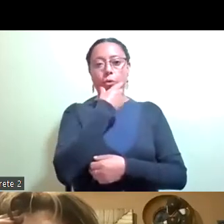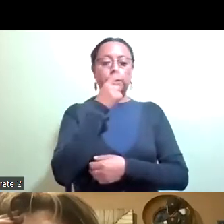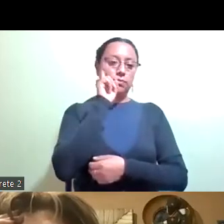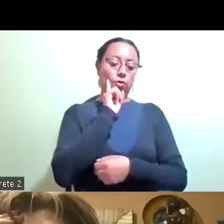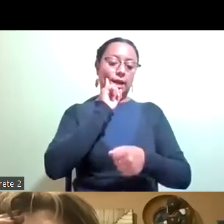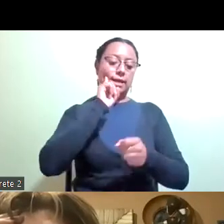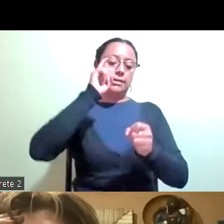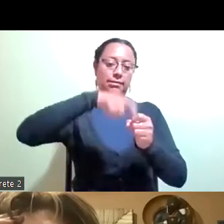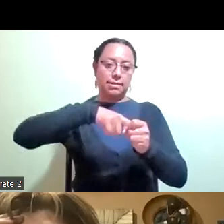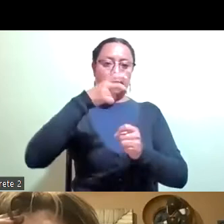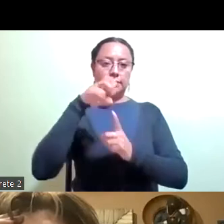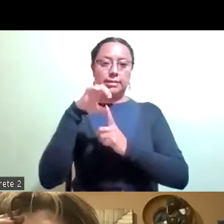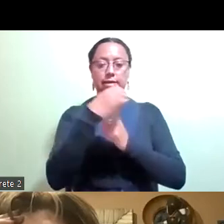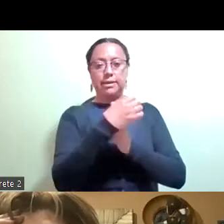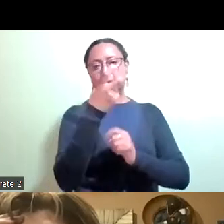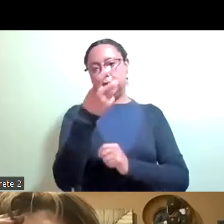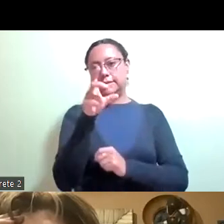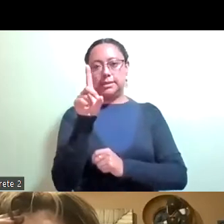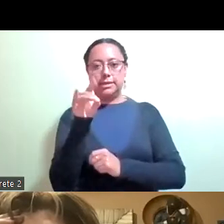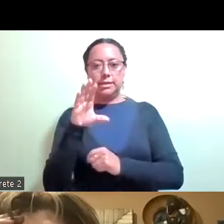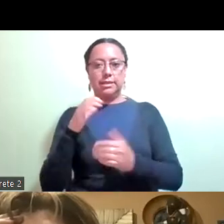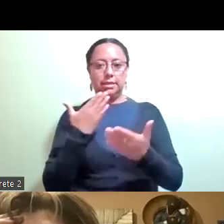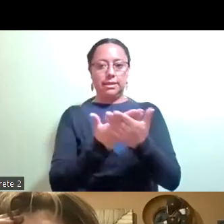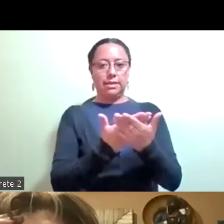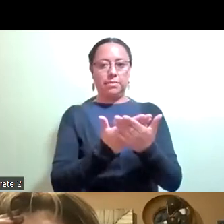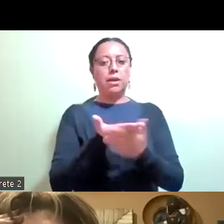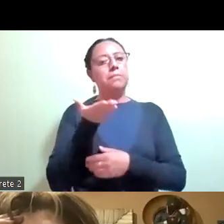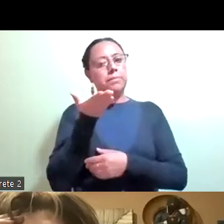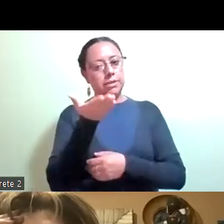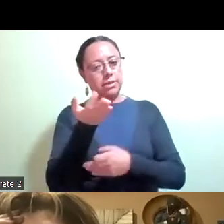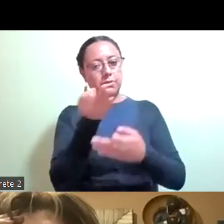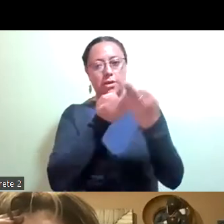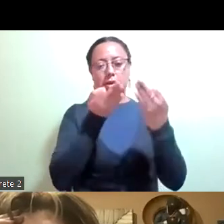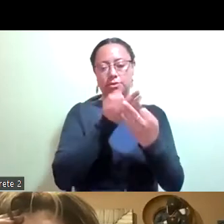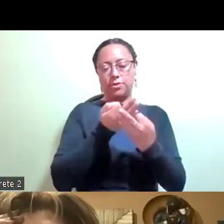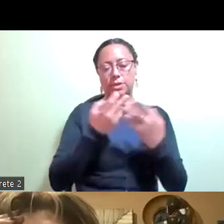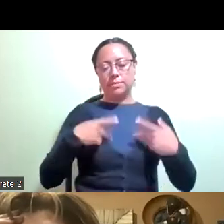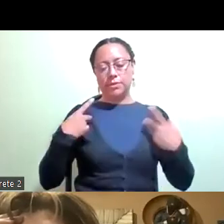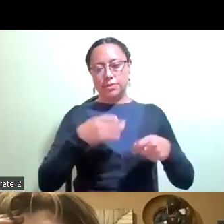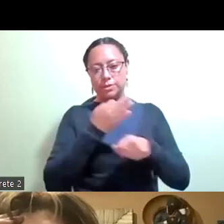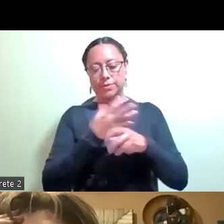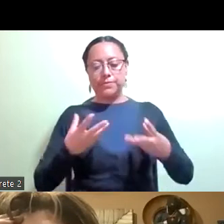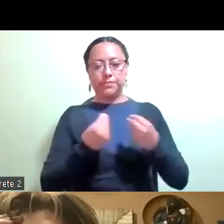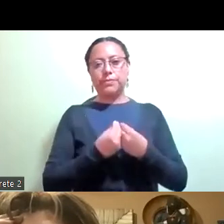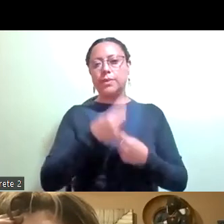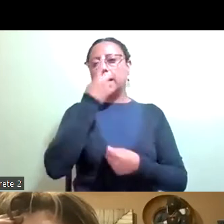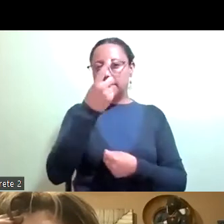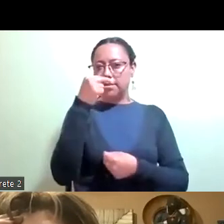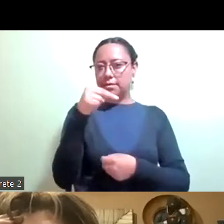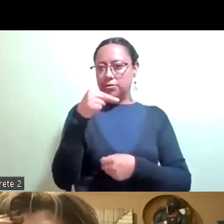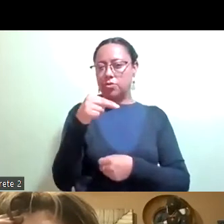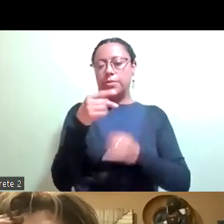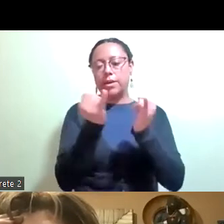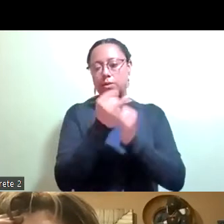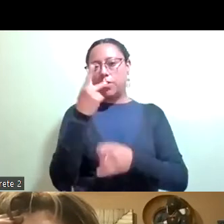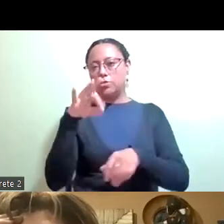esta comisión el presente dictamen, solicitándoles a los presentes mencionar su nombre y el sentido de su